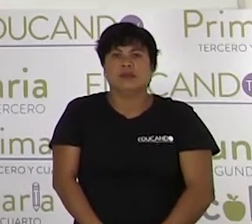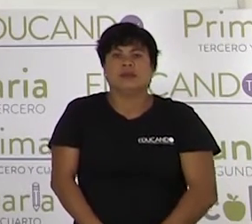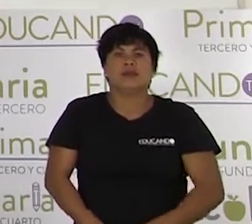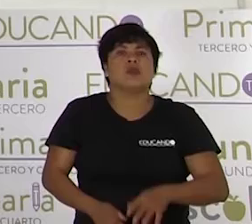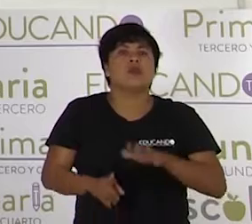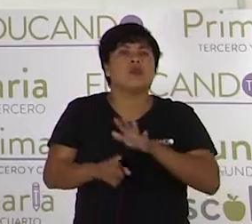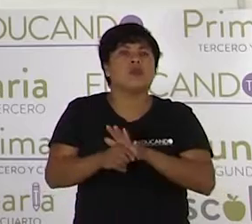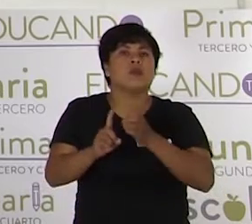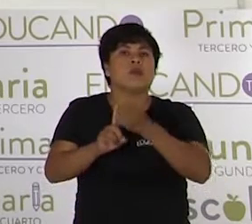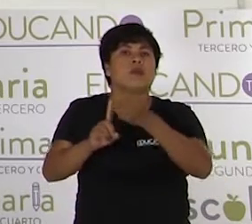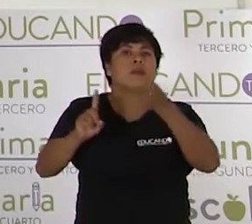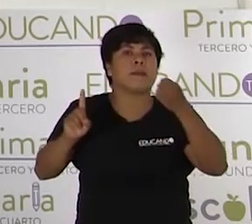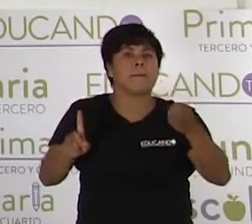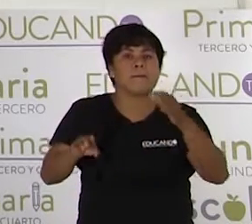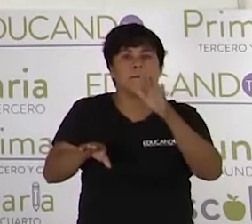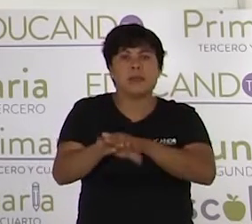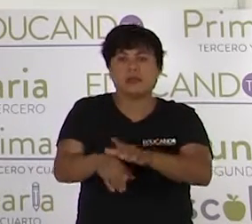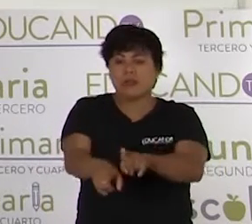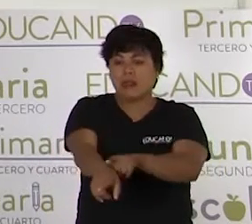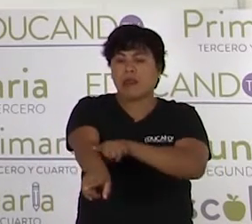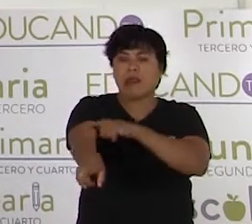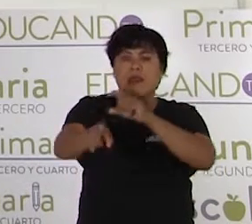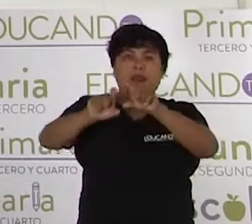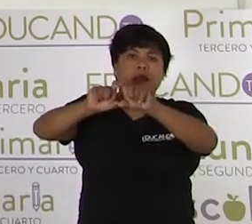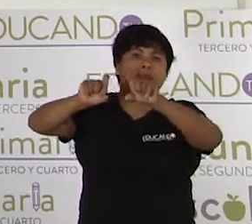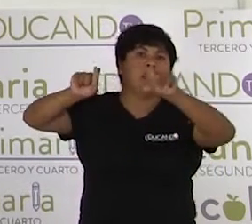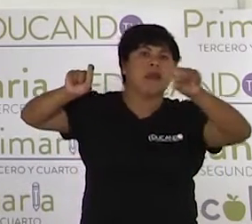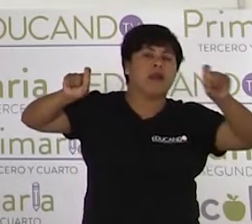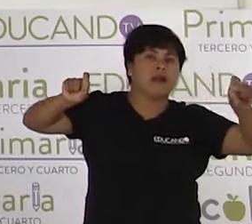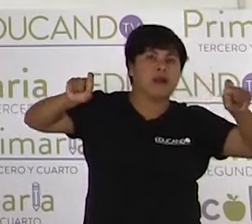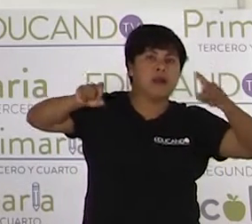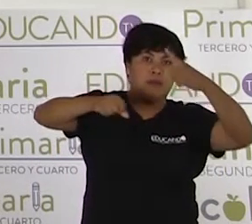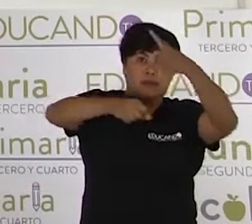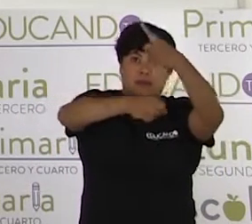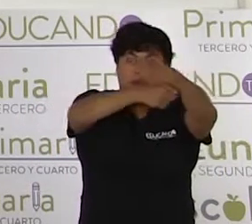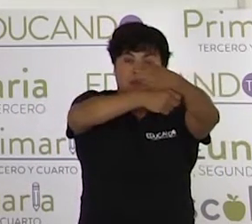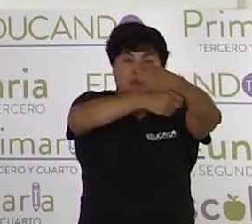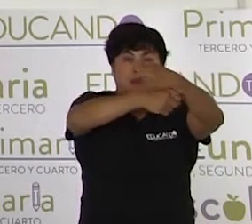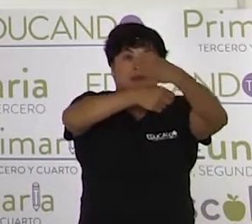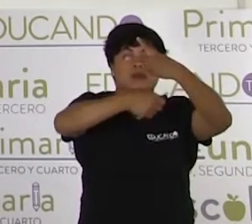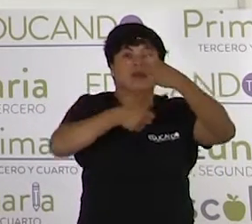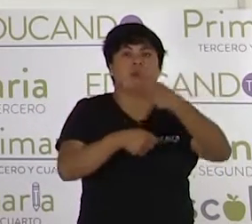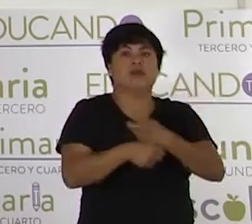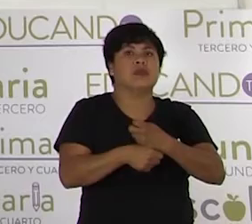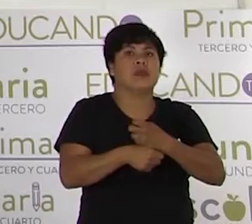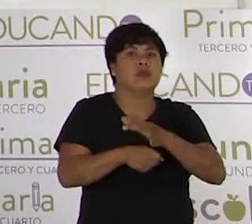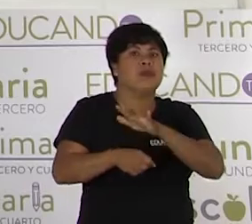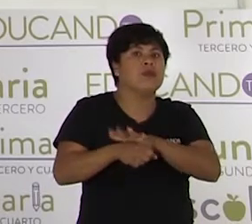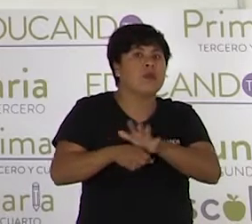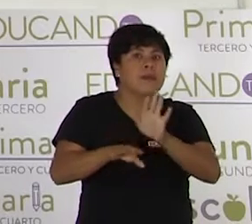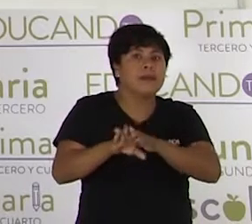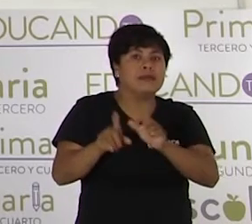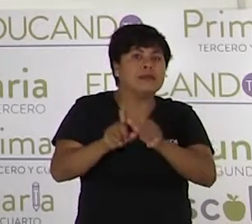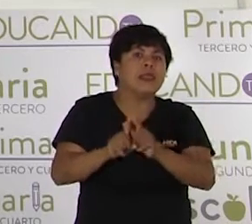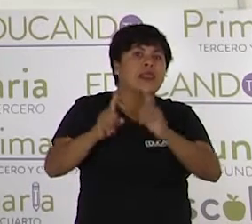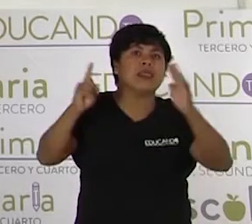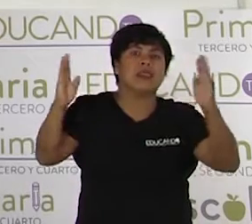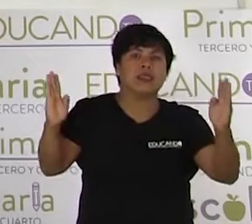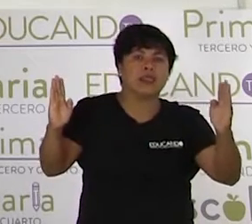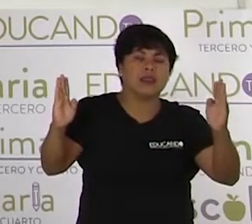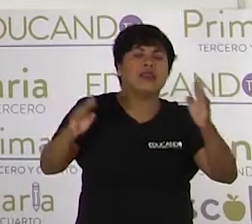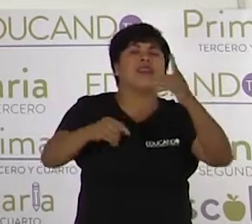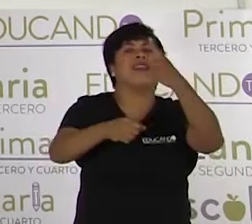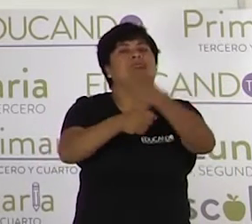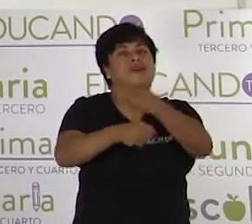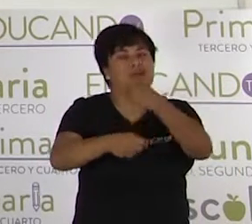¿Qué oración es más larga? ¿La primera o la segunda? ¡Excelente!